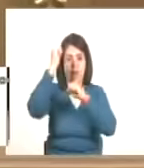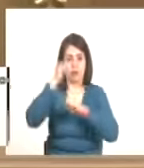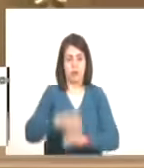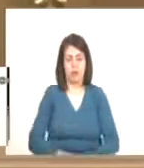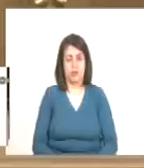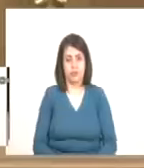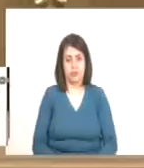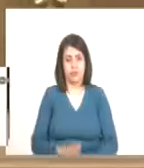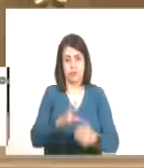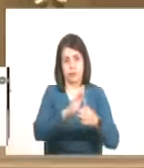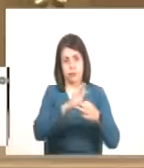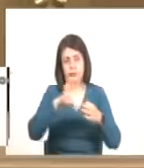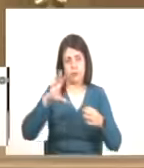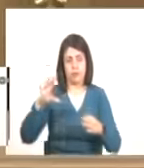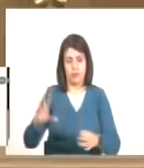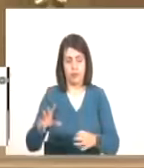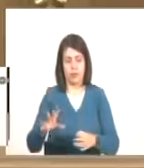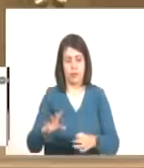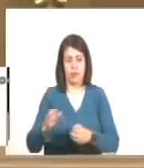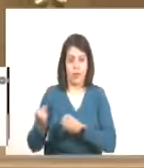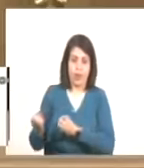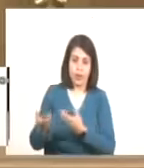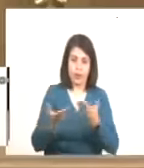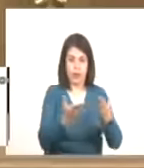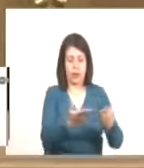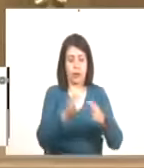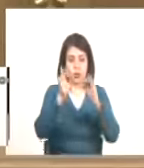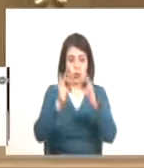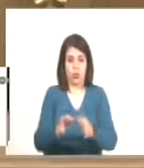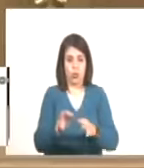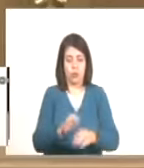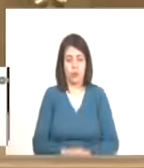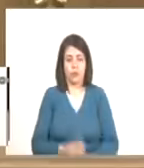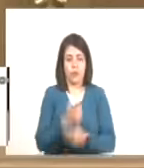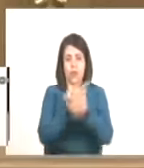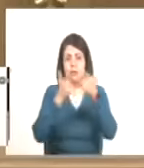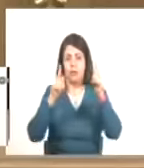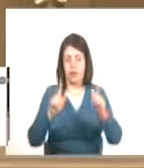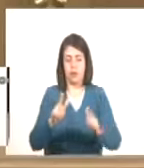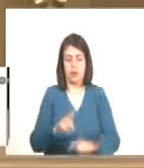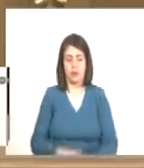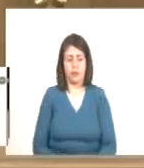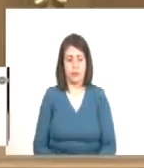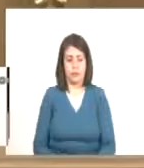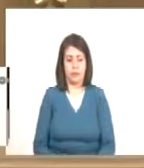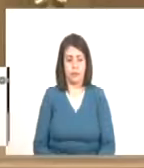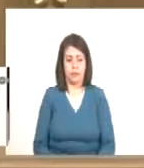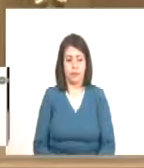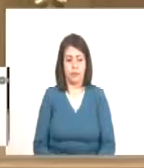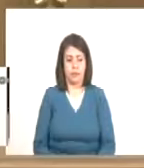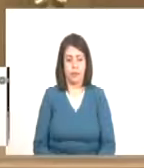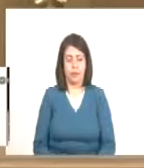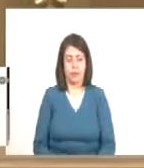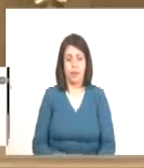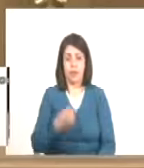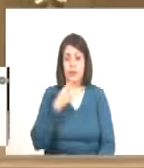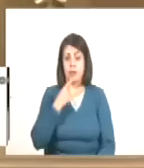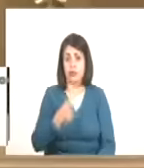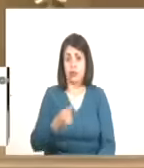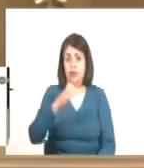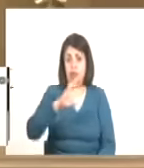de desprendimiento, de entrega por la causa justa, de libertad. Hablar del